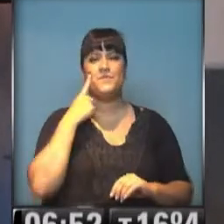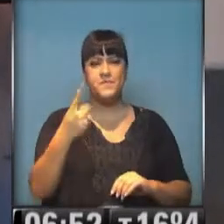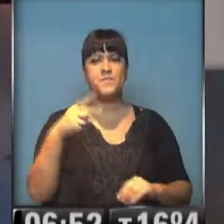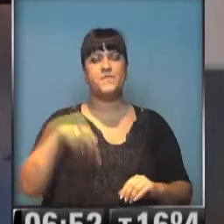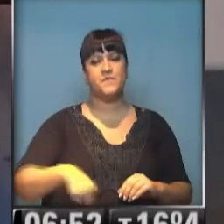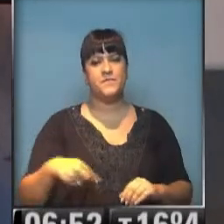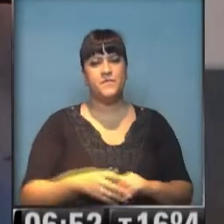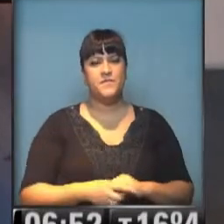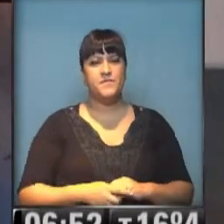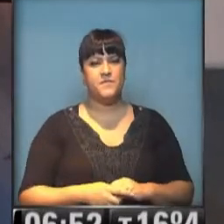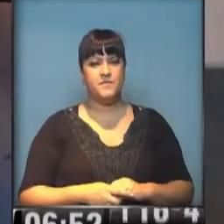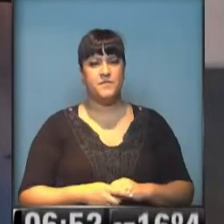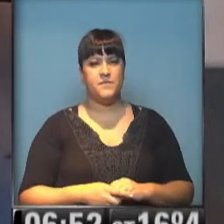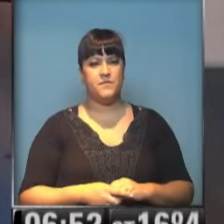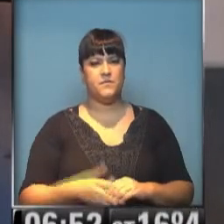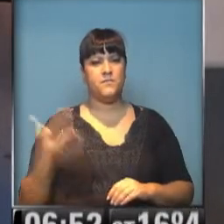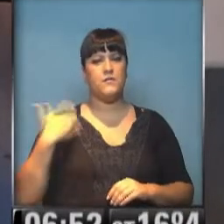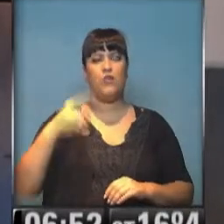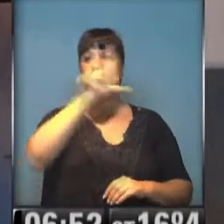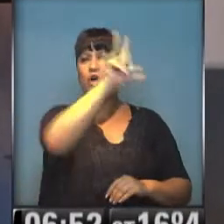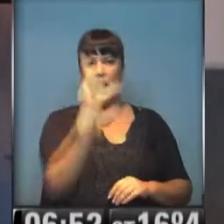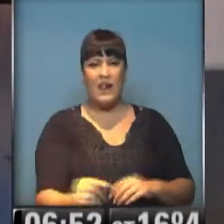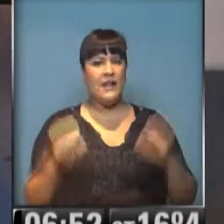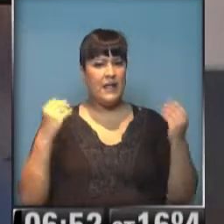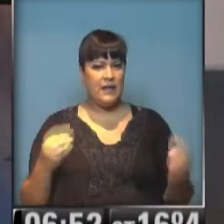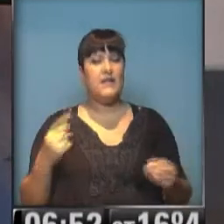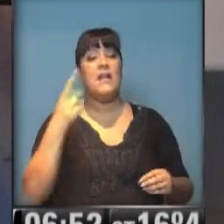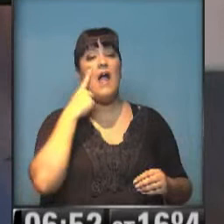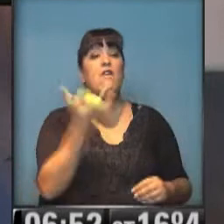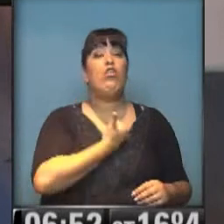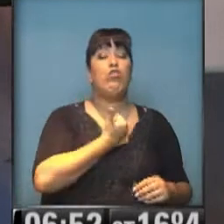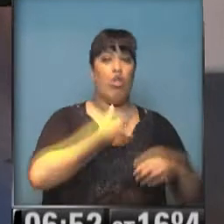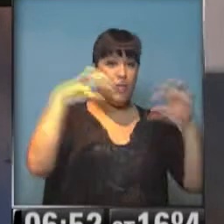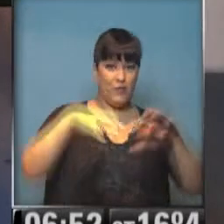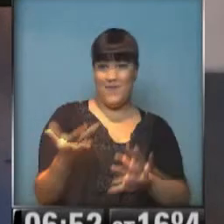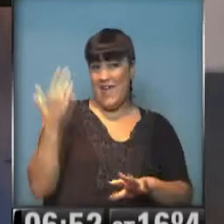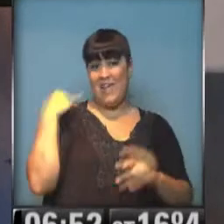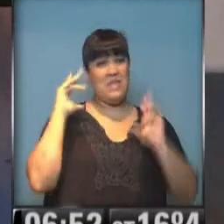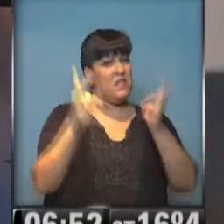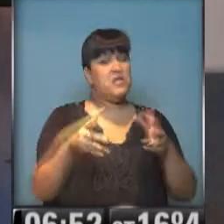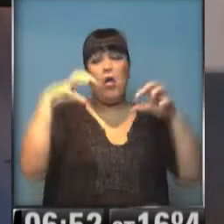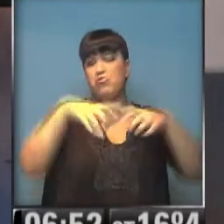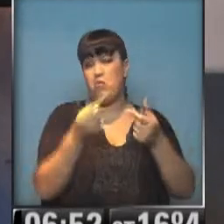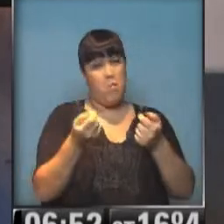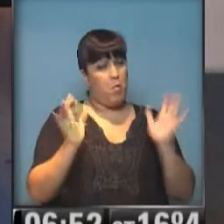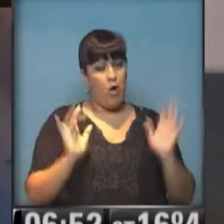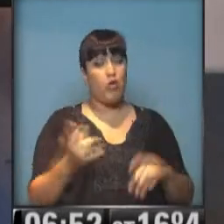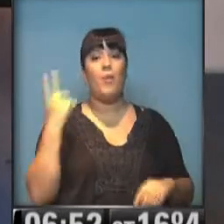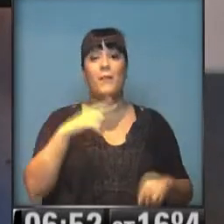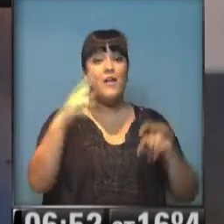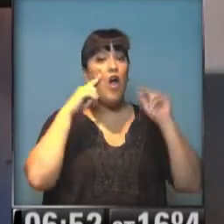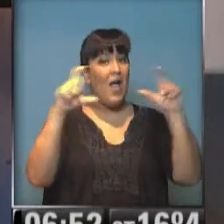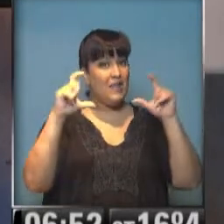recorrer y recorrer todo el territorio del país, viendo dónde llueve. Ya les decía, muy poquita lluvia. Pero